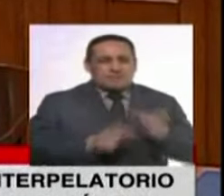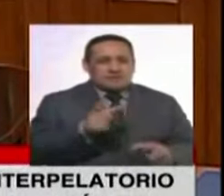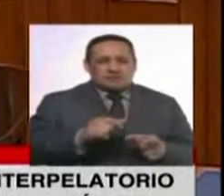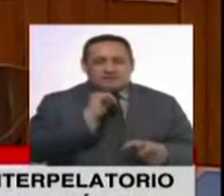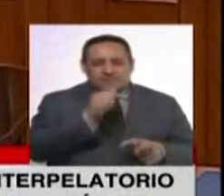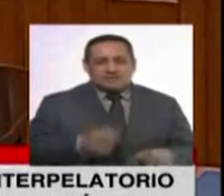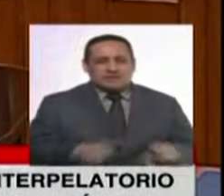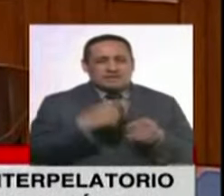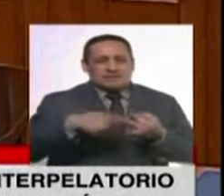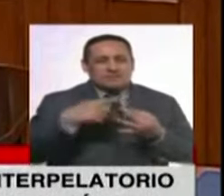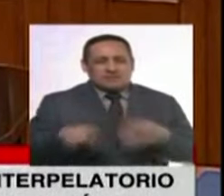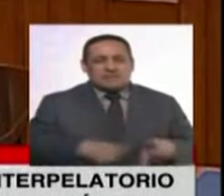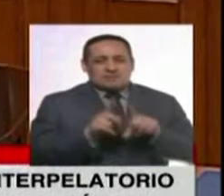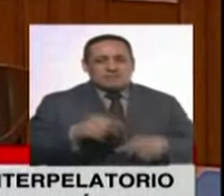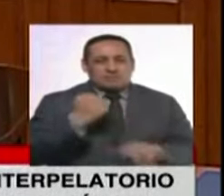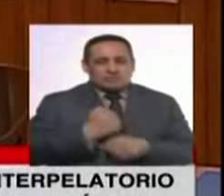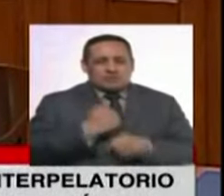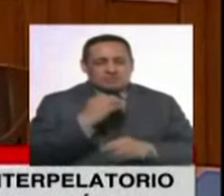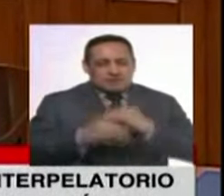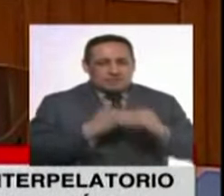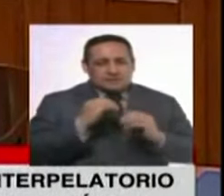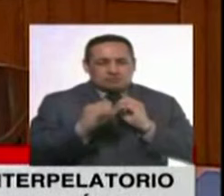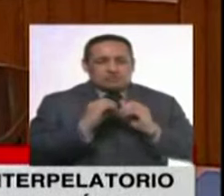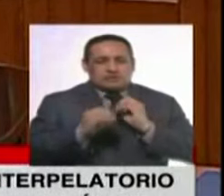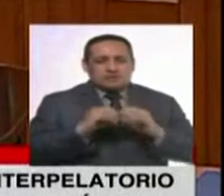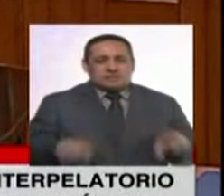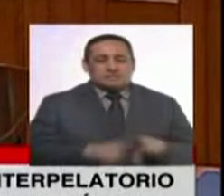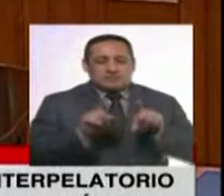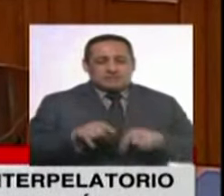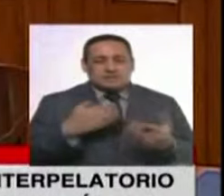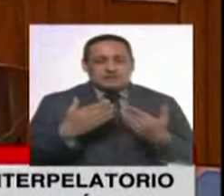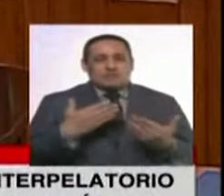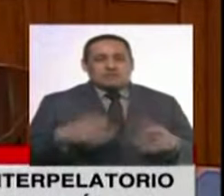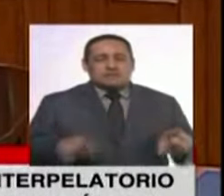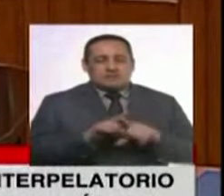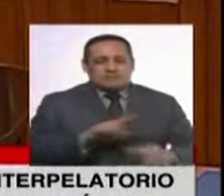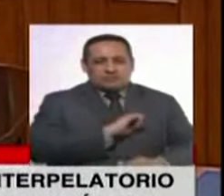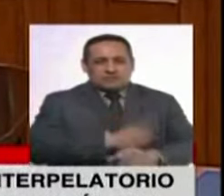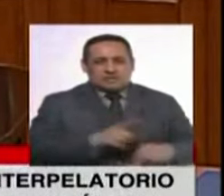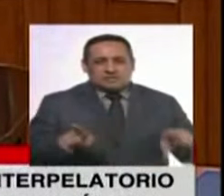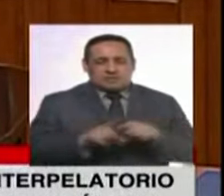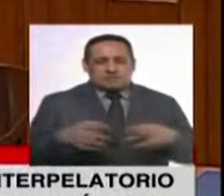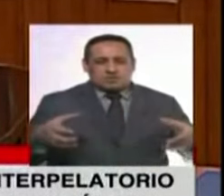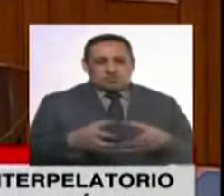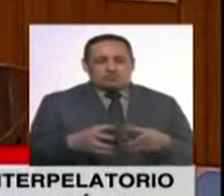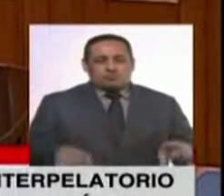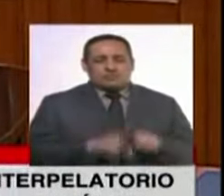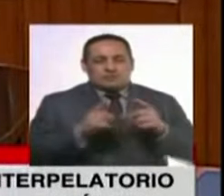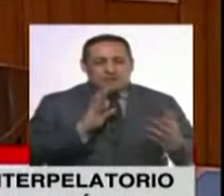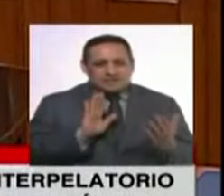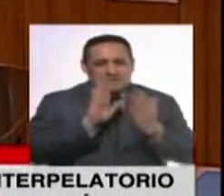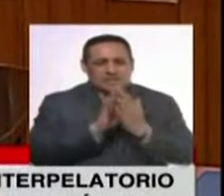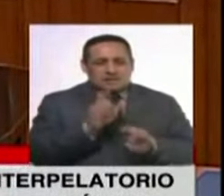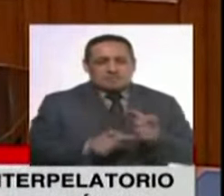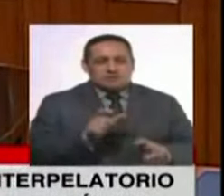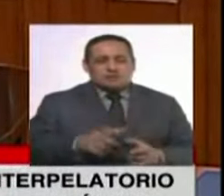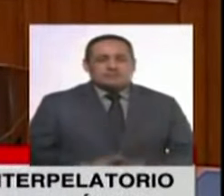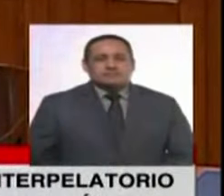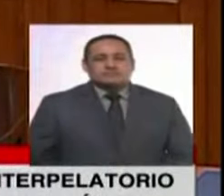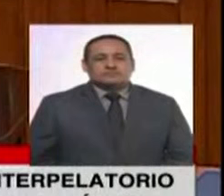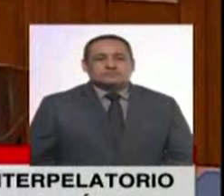entre otras que venimos trabajando para superar y de este modo fortalecer a la institución y acercarla a la